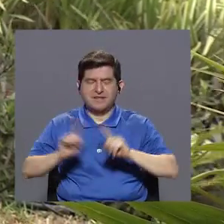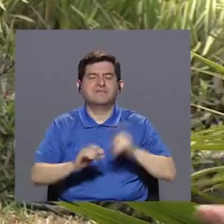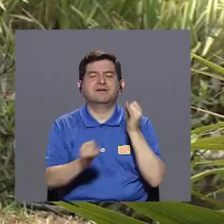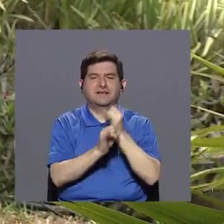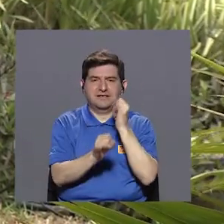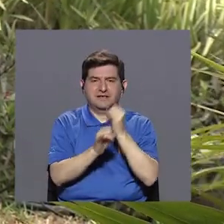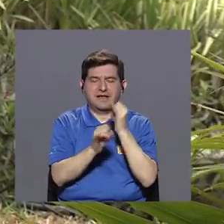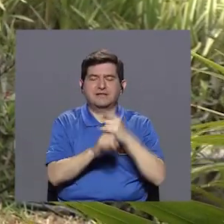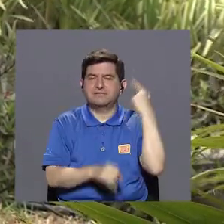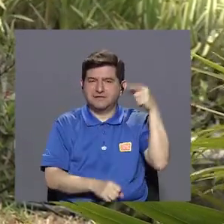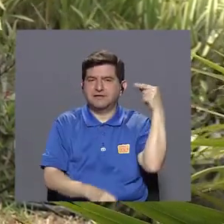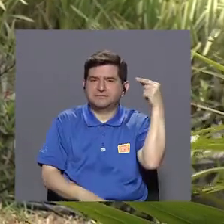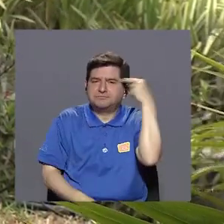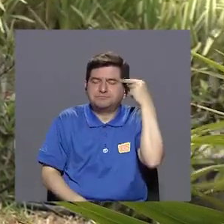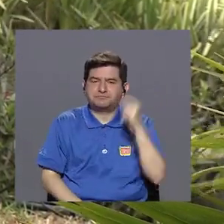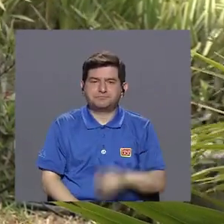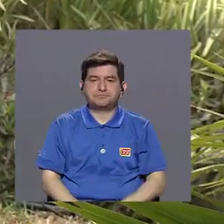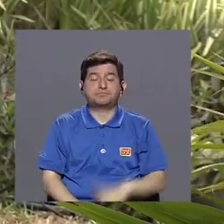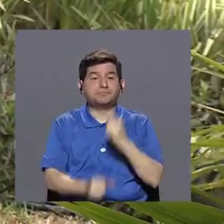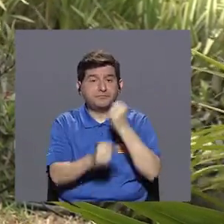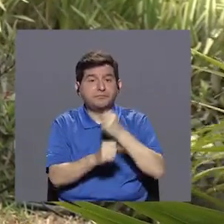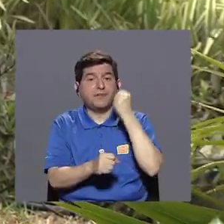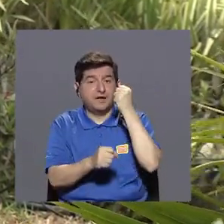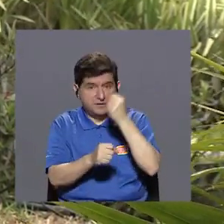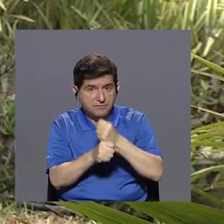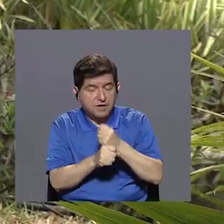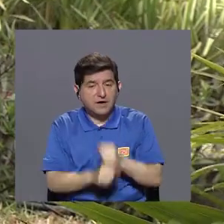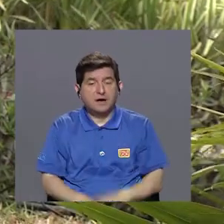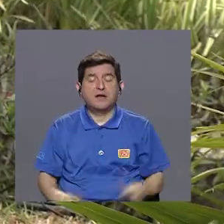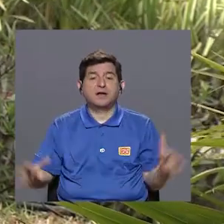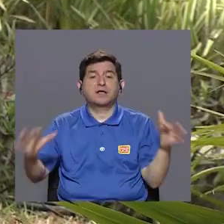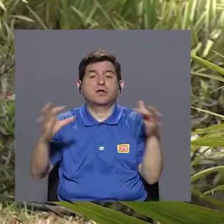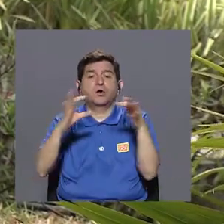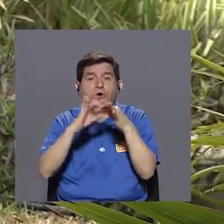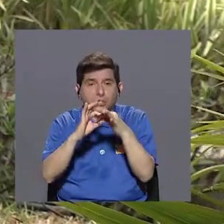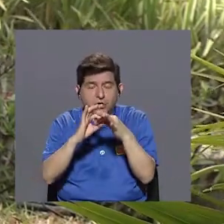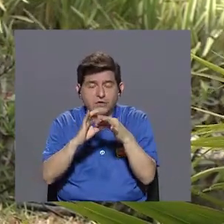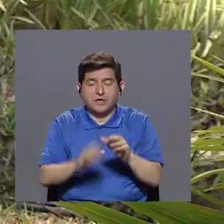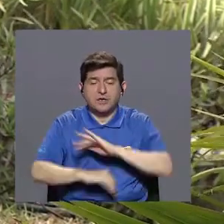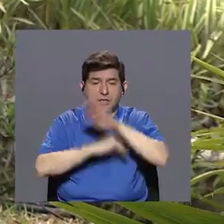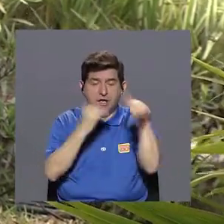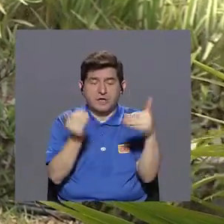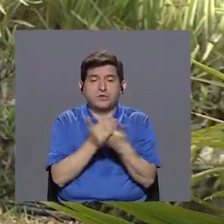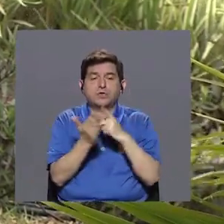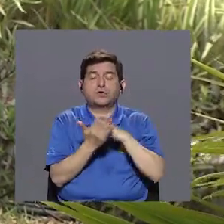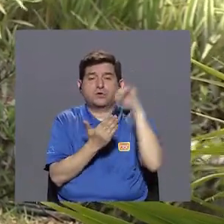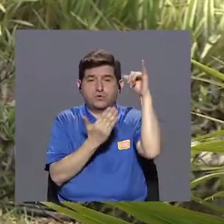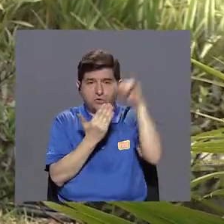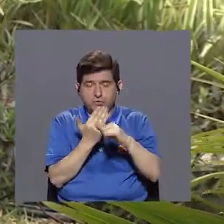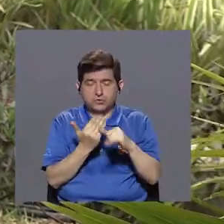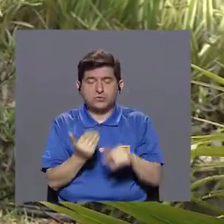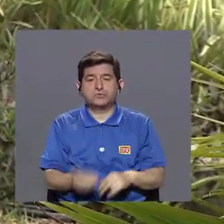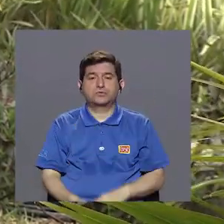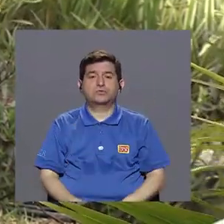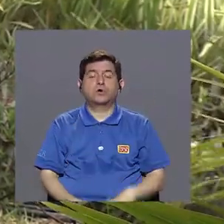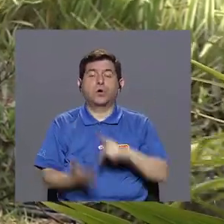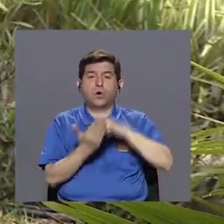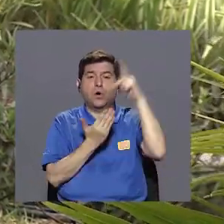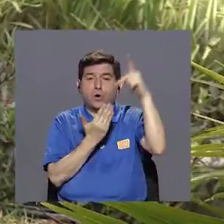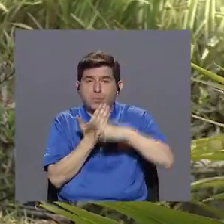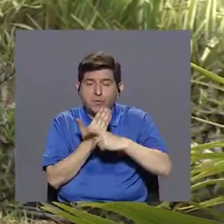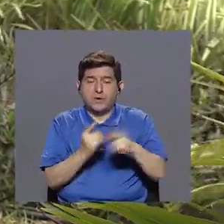varias instituciones del Estado. Trabajan, digamos, coordinan todo lo que son proyectos y